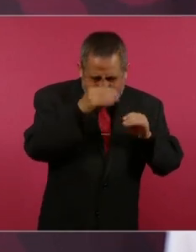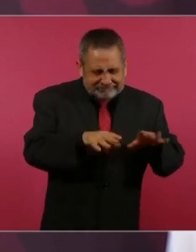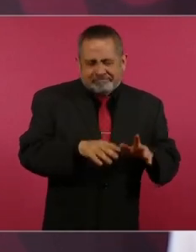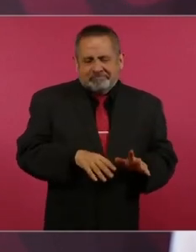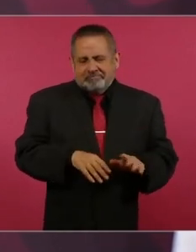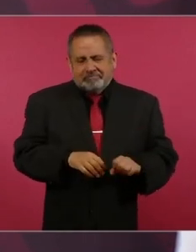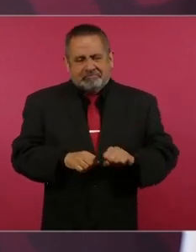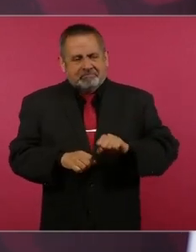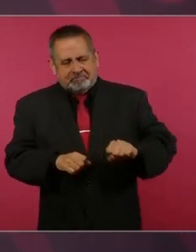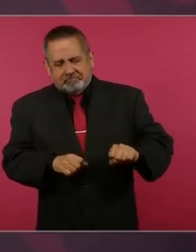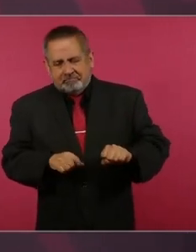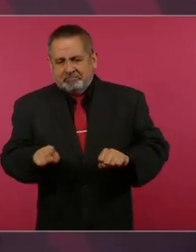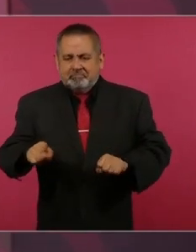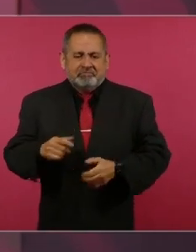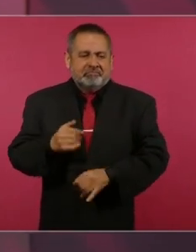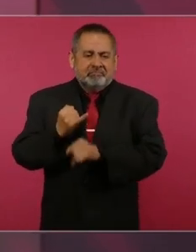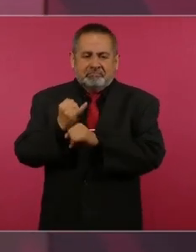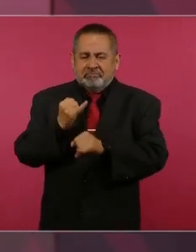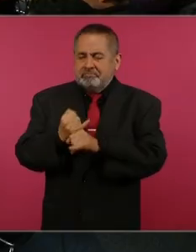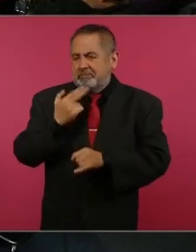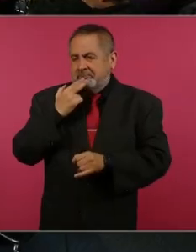es que permite